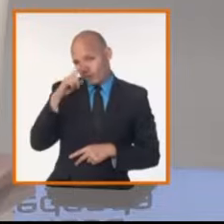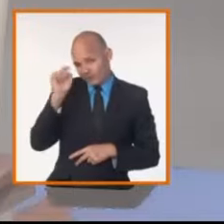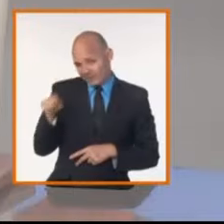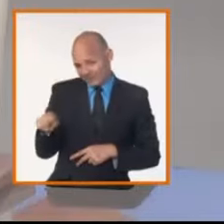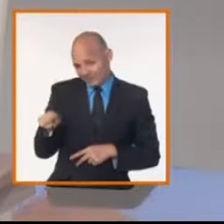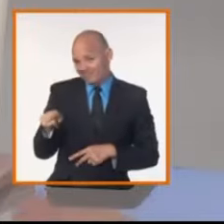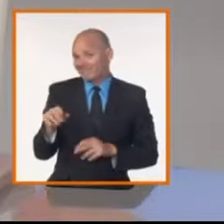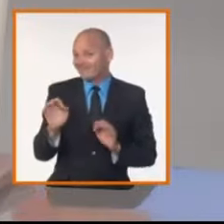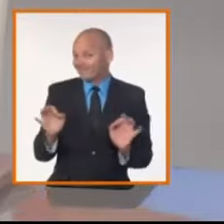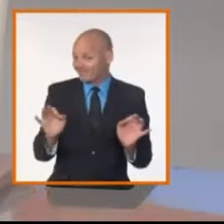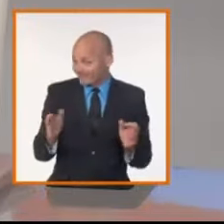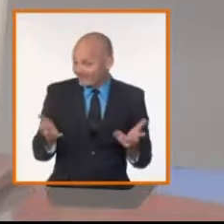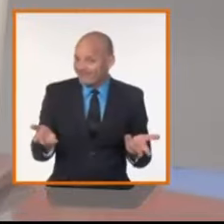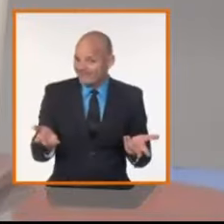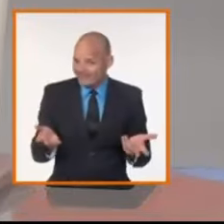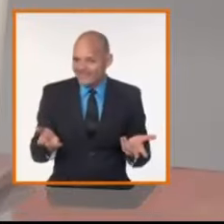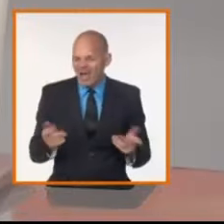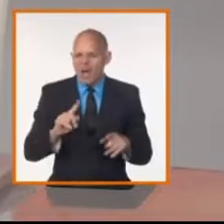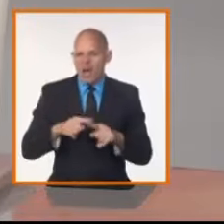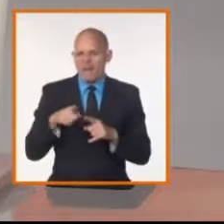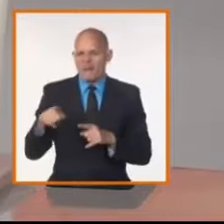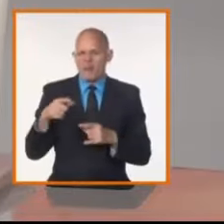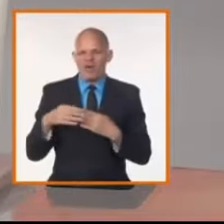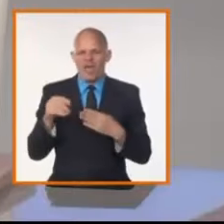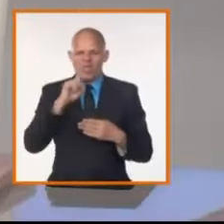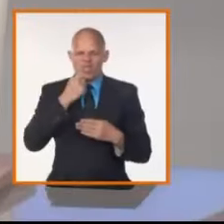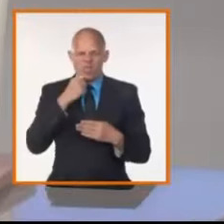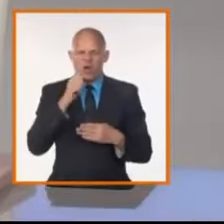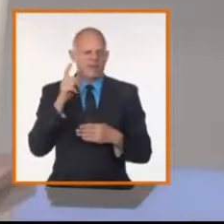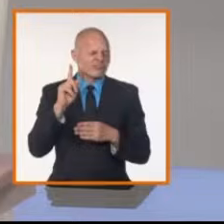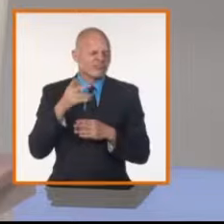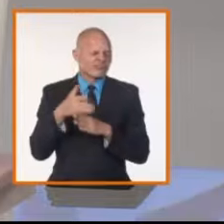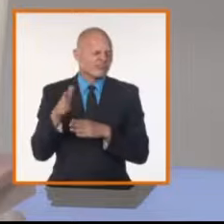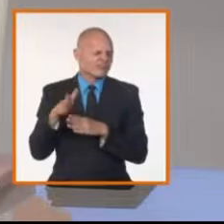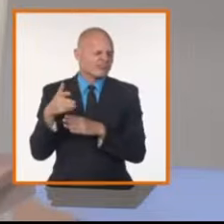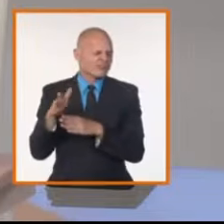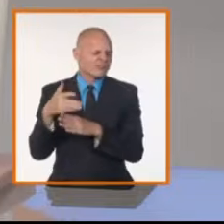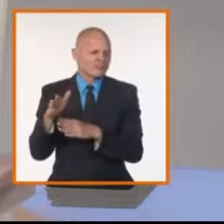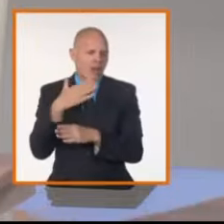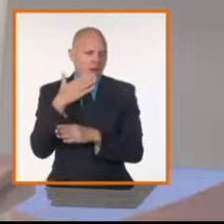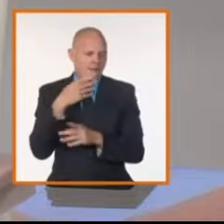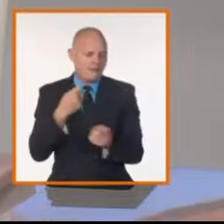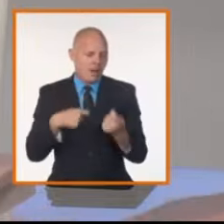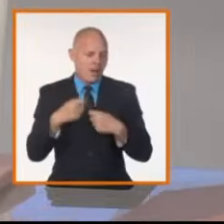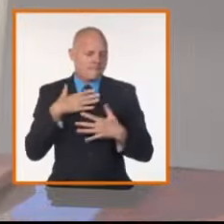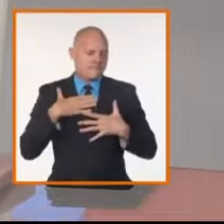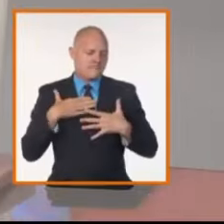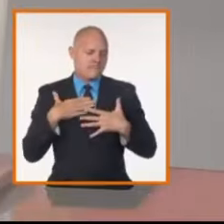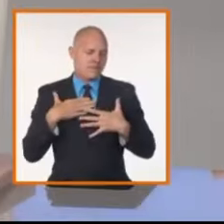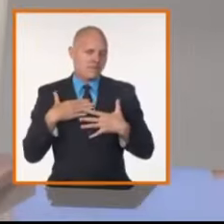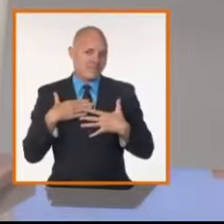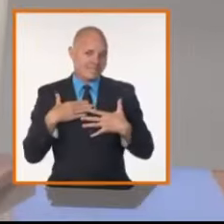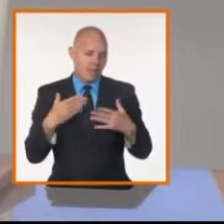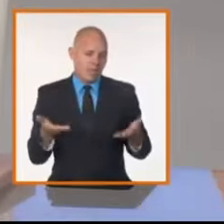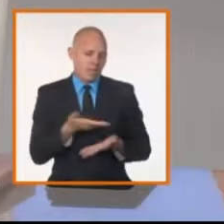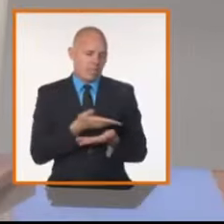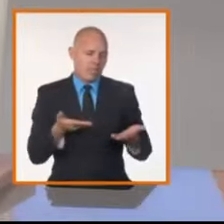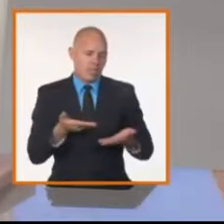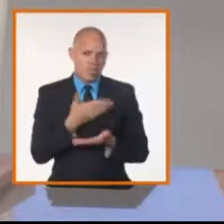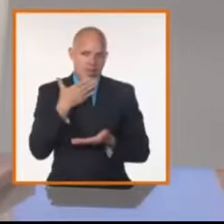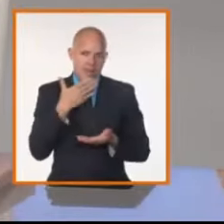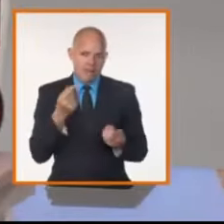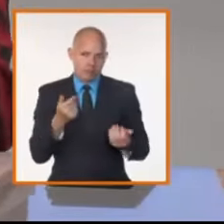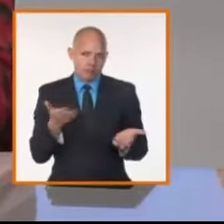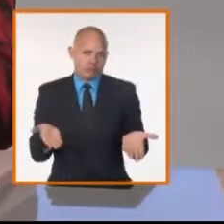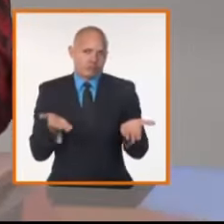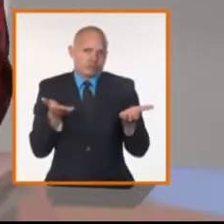además esto este encuentro ha ocurrido en momentos en los cuales estados unidos estaba presionando a China una presión